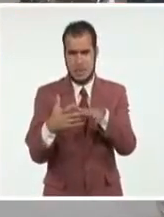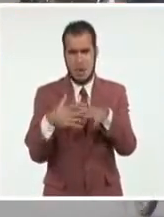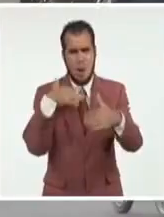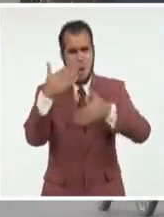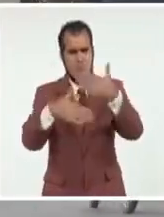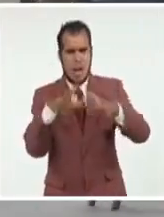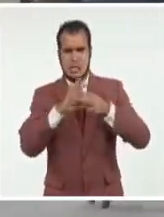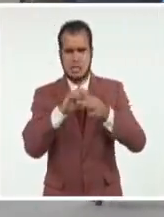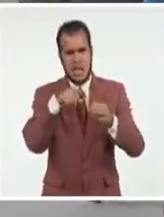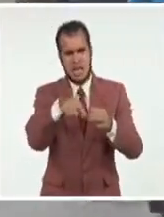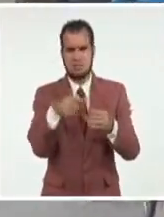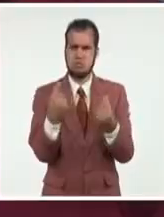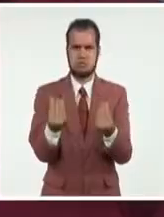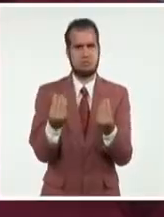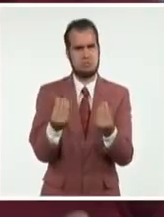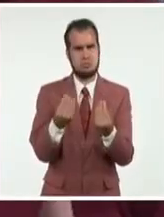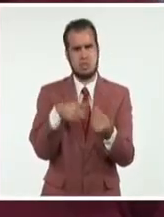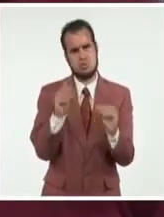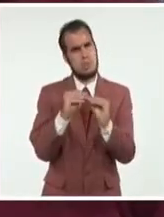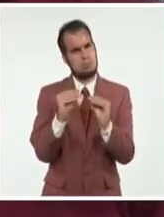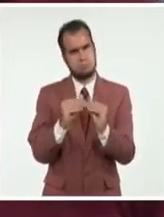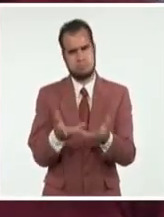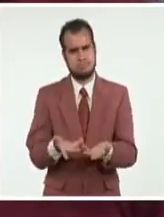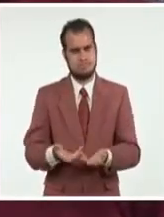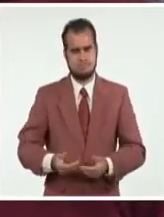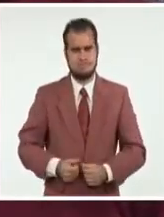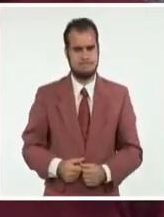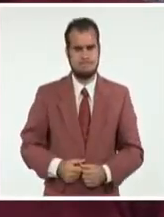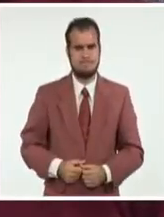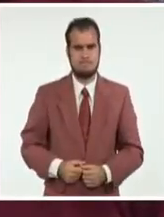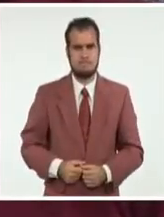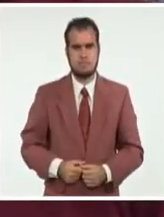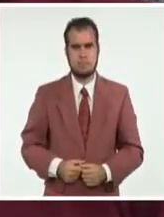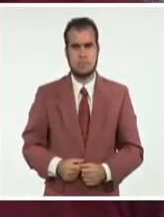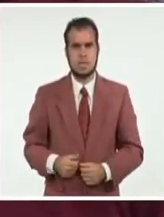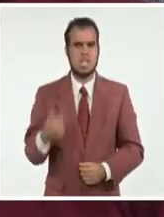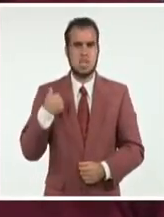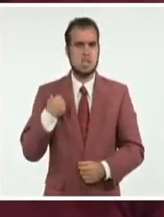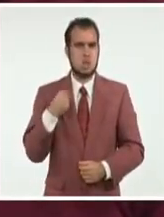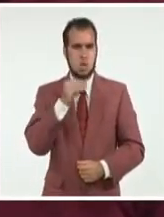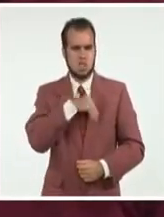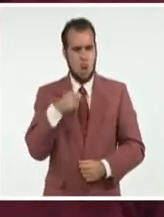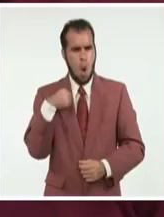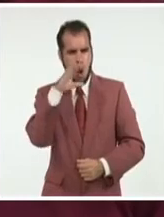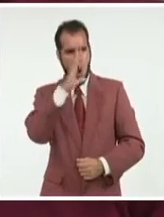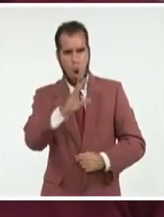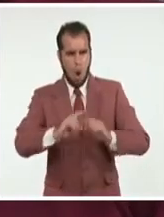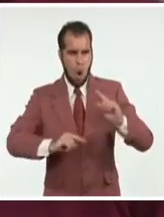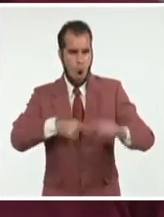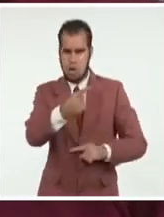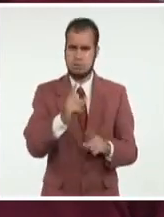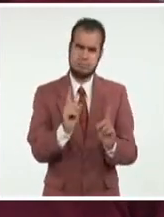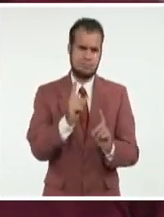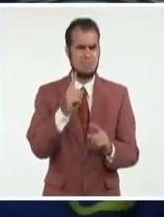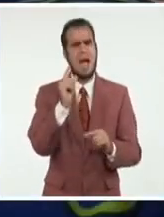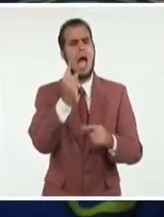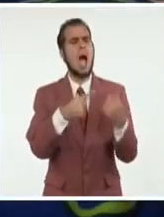los propios cubanos tampoco. Yo, en mi persona, no siento ningún rencor por ellos. Ellos salieron confundidos a la